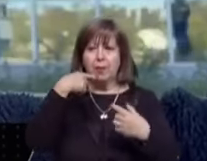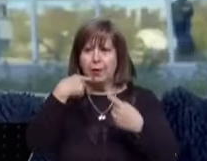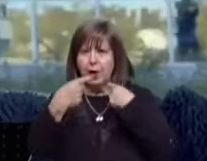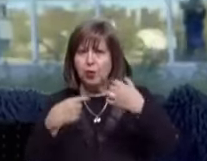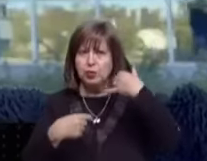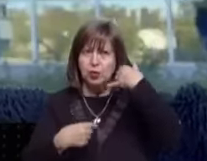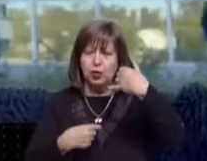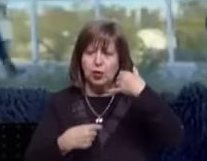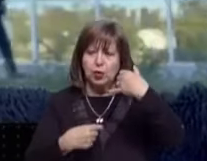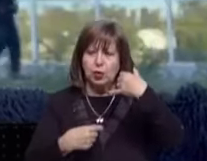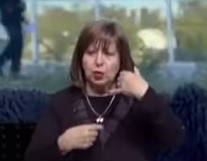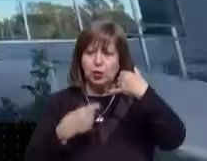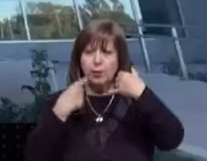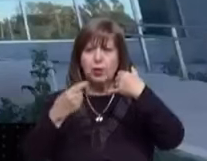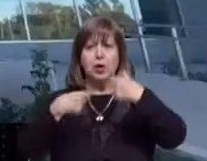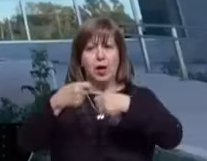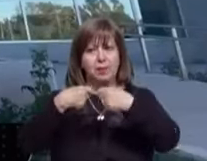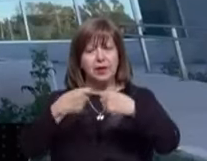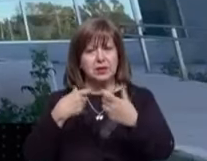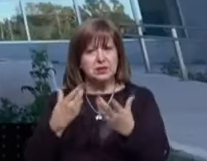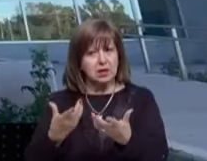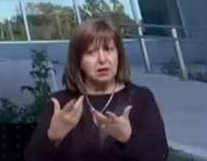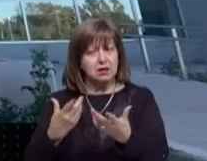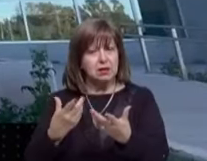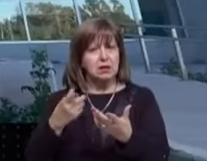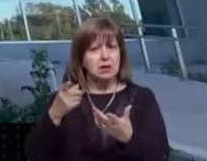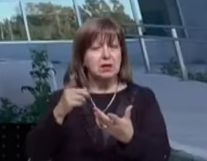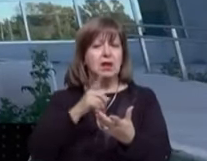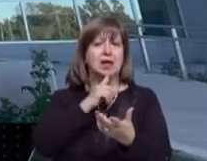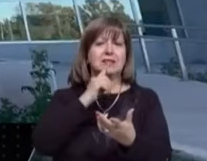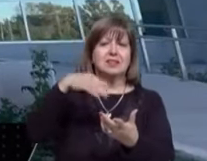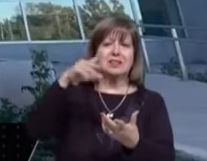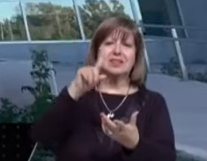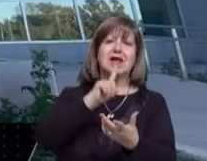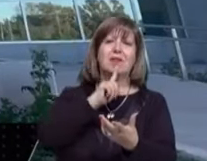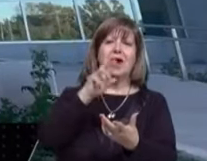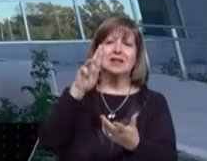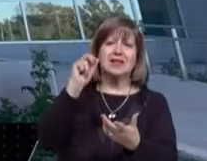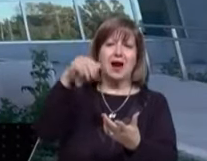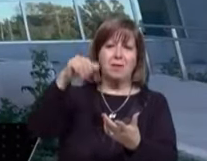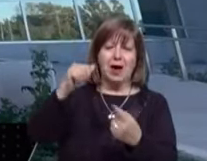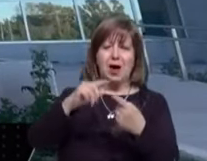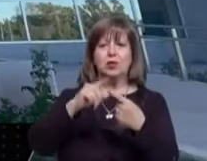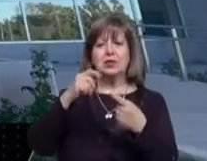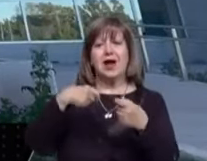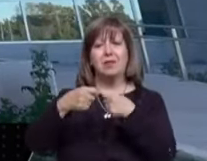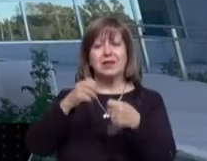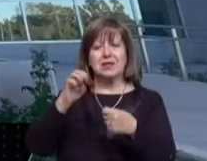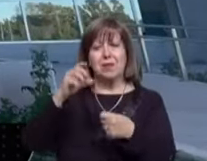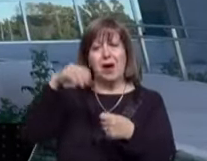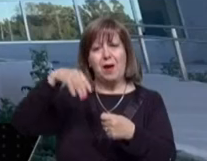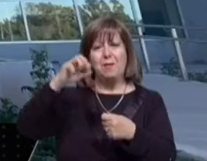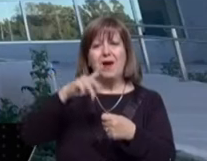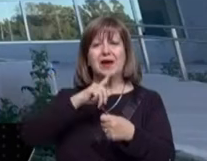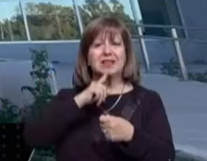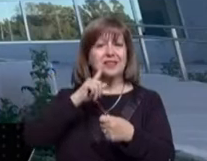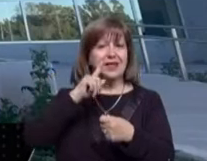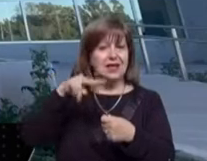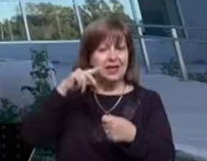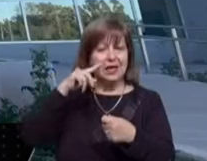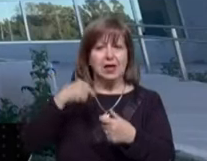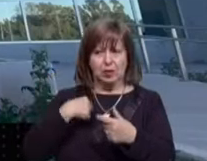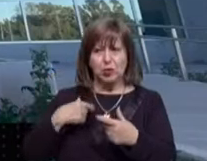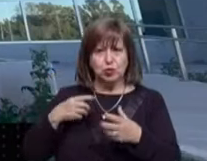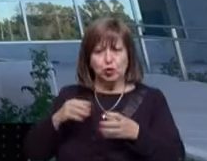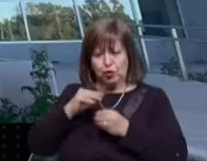hemos ofrecido incluso a estas empresas que son desarrollos trama y la otra empresa Martini eh Para poner el